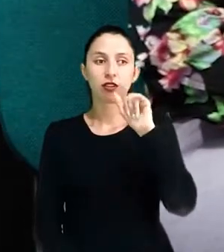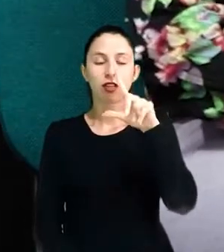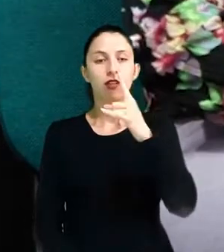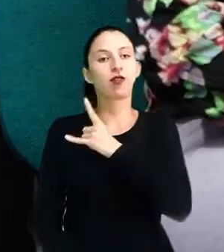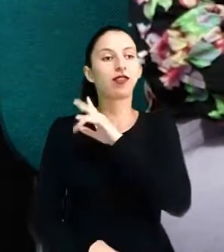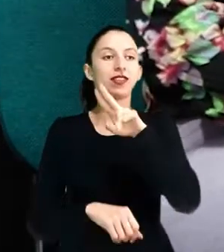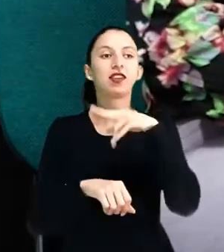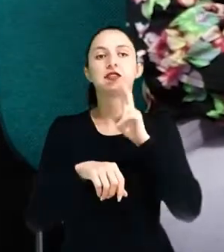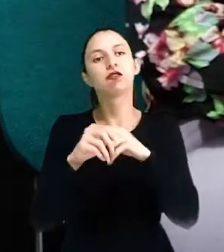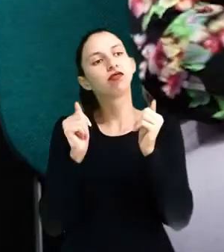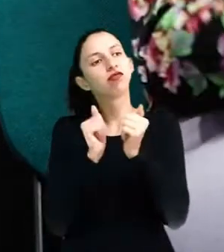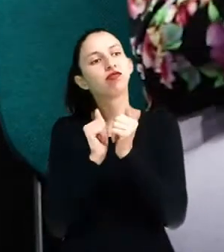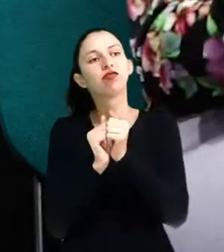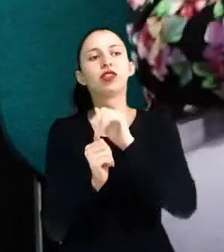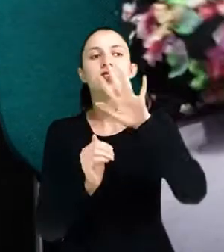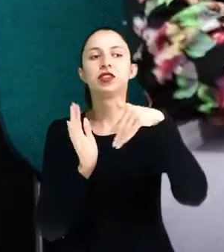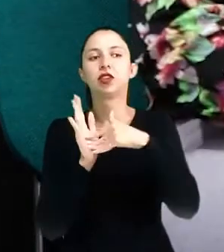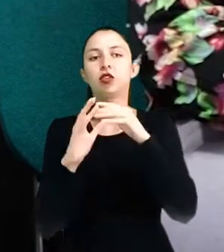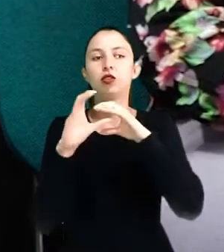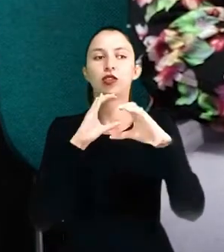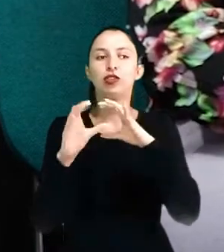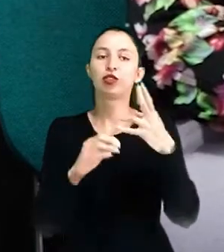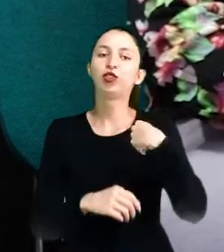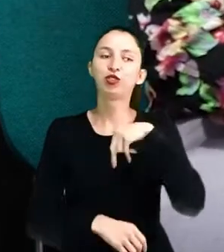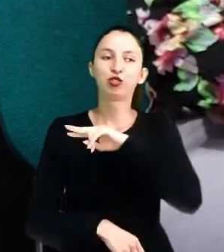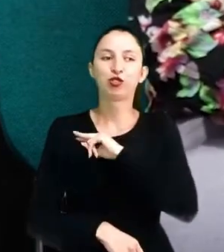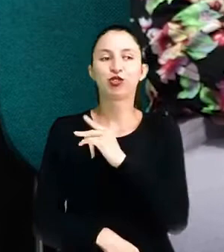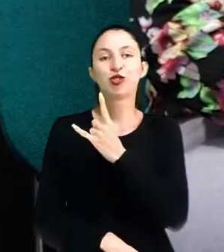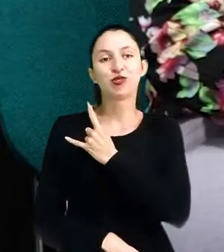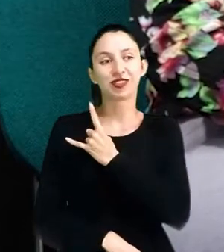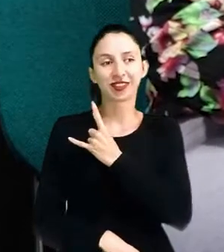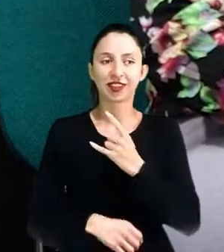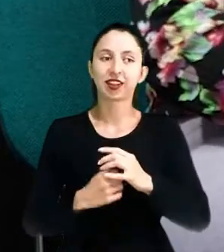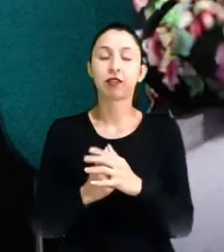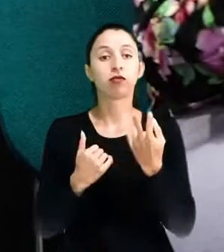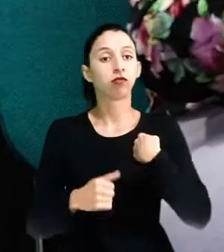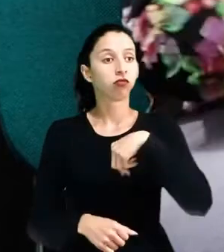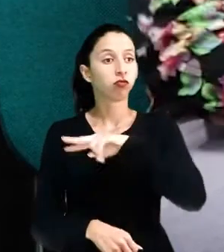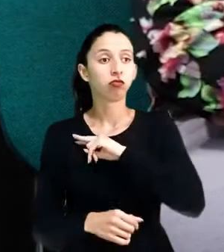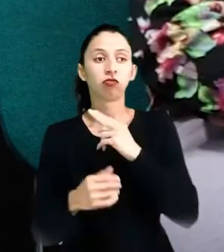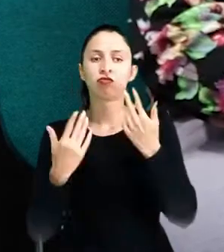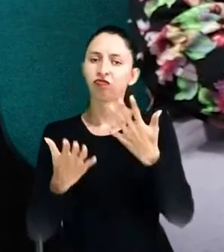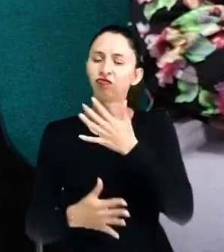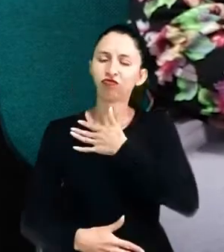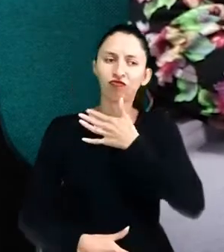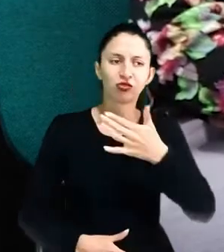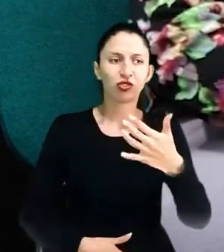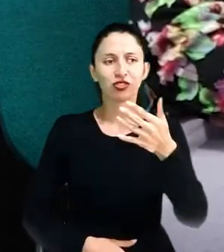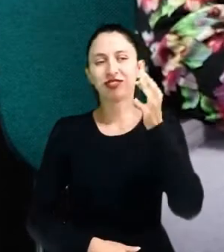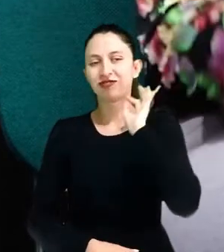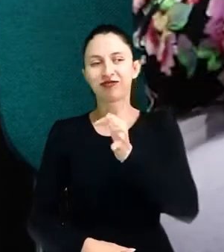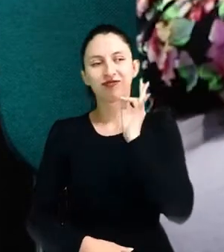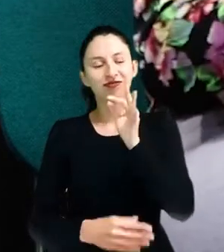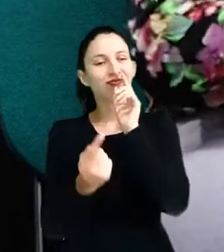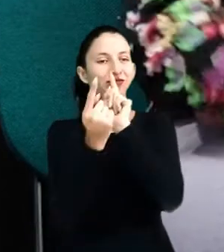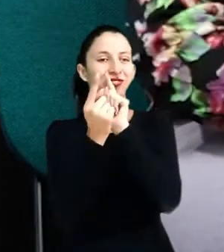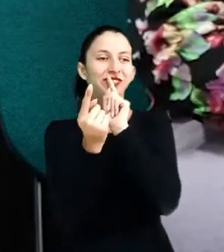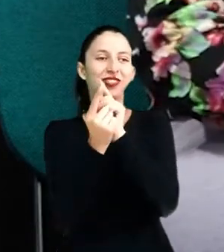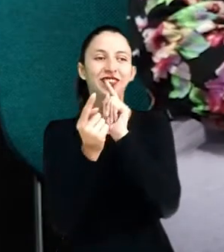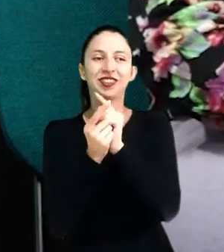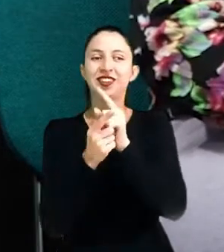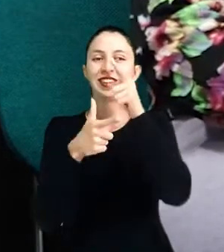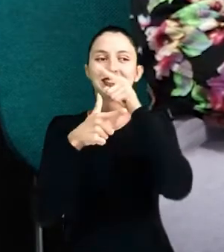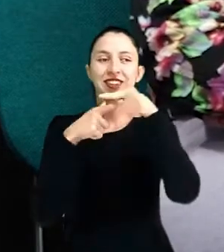de Nariño con el acompañamiento del Centro de Comunicaciones de nuestra alma mater. Para nosotros es un gusto recibirlos